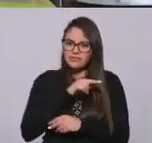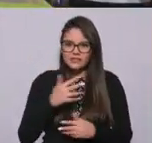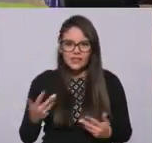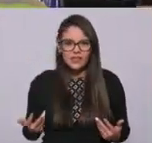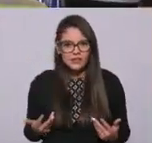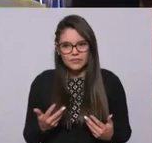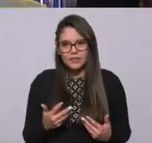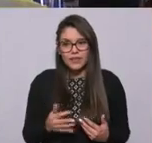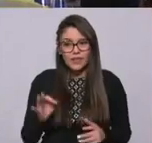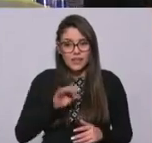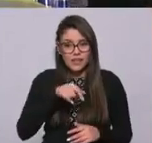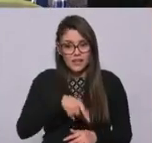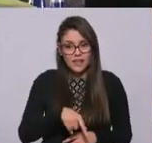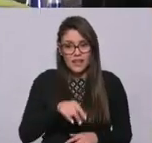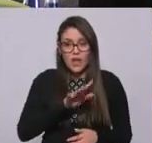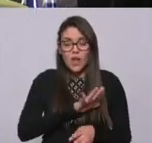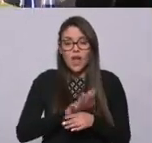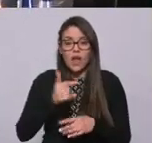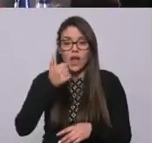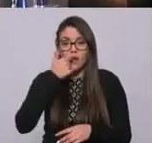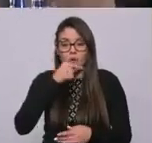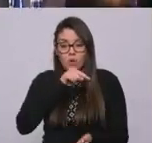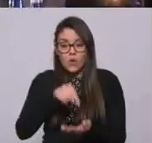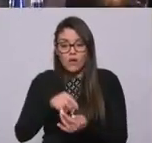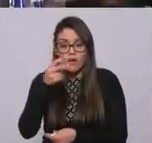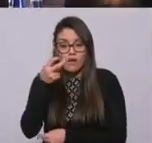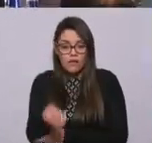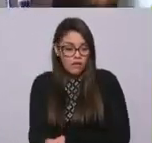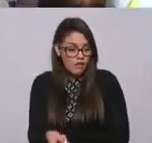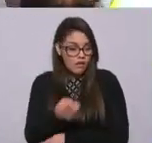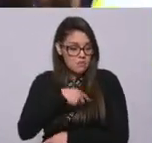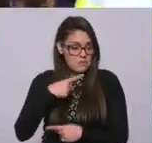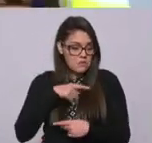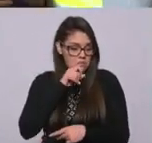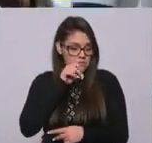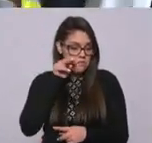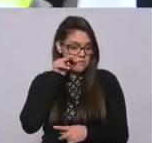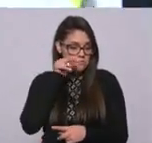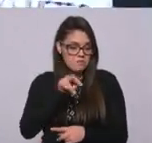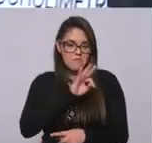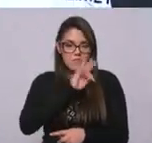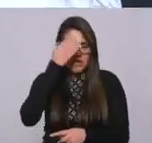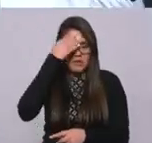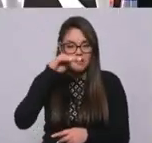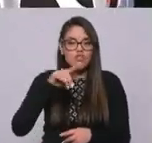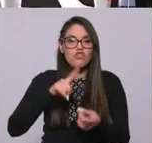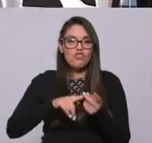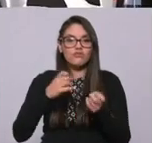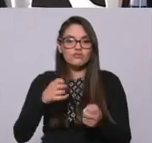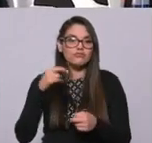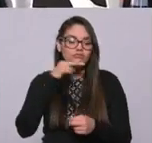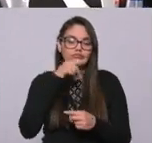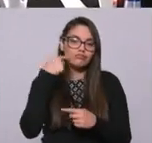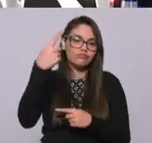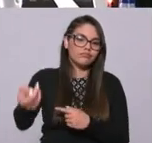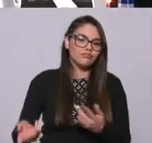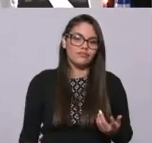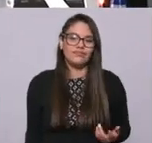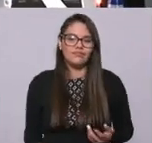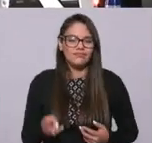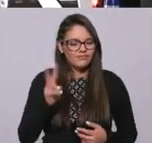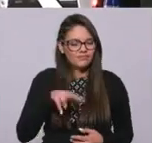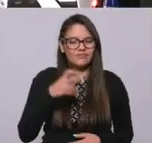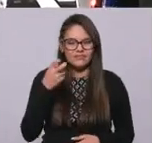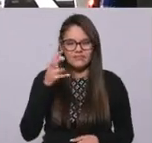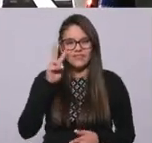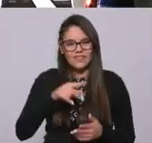punto del alcoholímetro, en cuestión de segundos, todos los que estén utilizando esa red social saben dónde está. Sin duda alguna. Ese es un